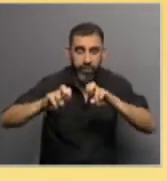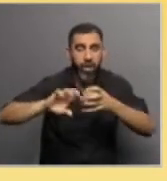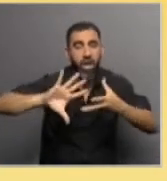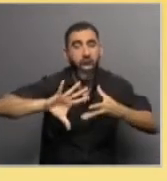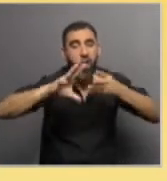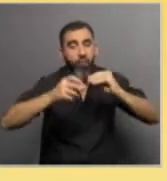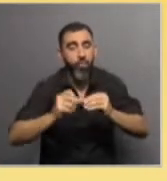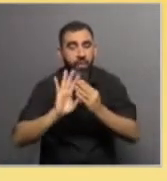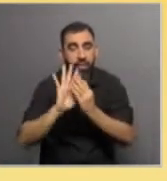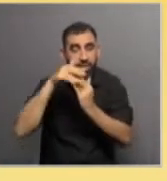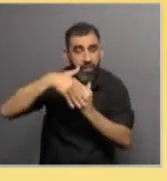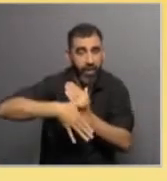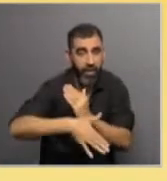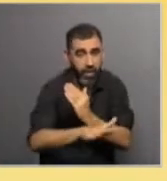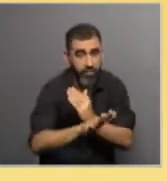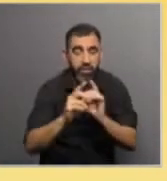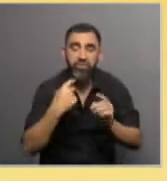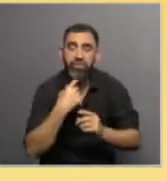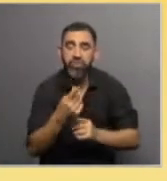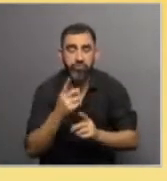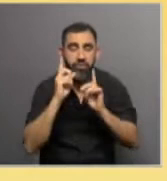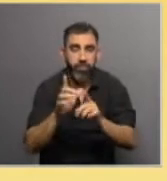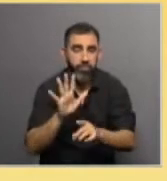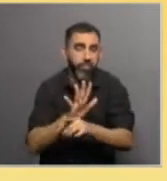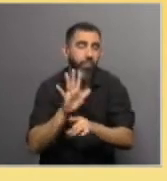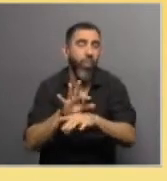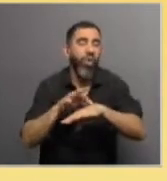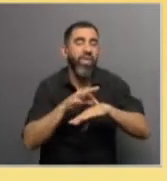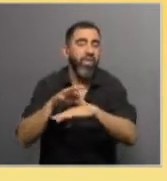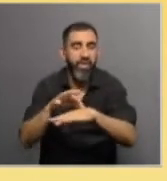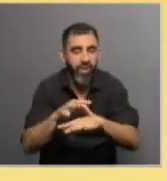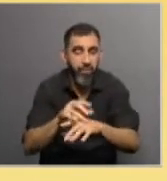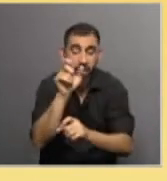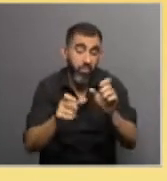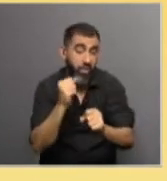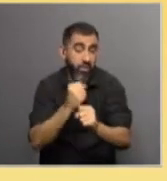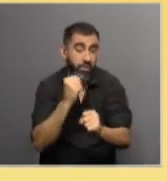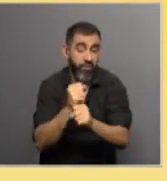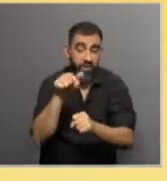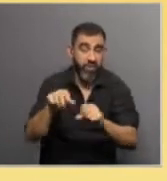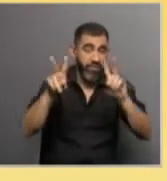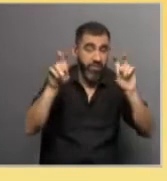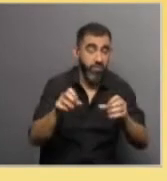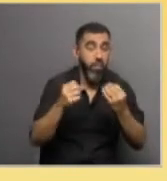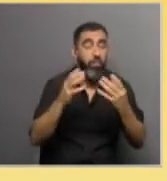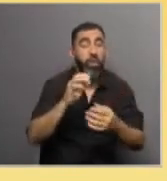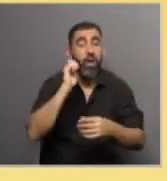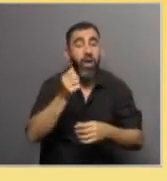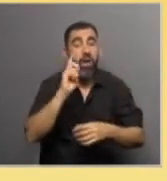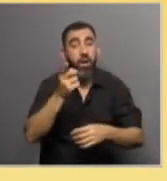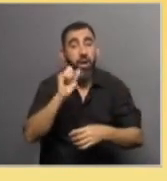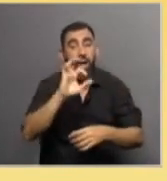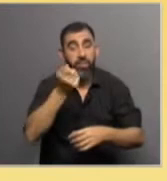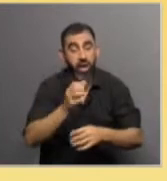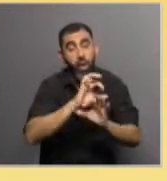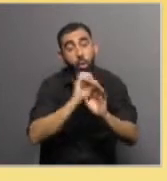de los derrames sirve como guías prospectivas para quienes trabajan en eso, dado que las ágatas y amatistas no aparecen